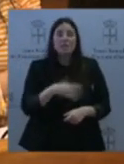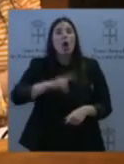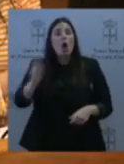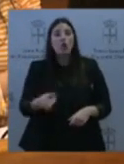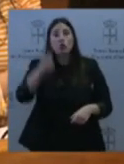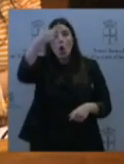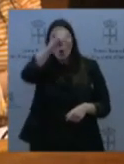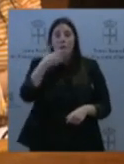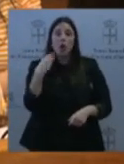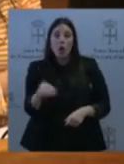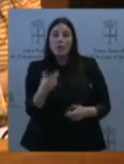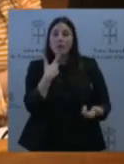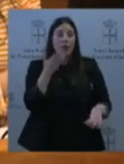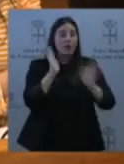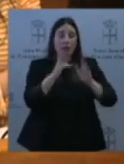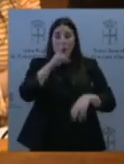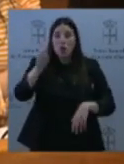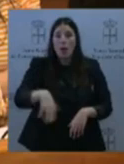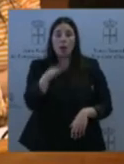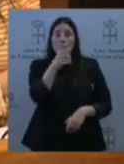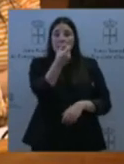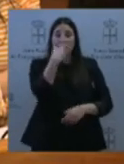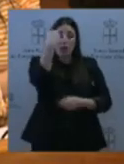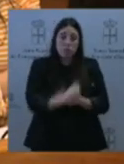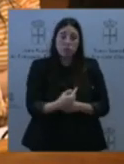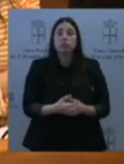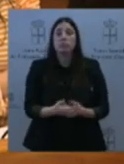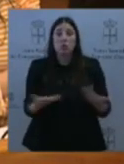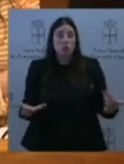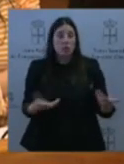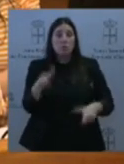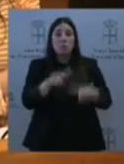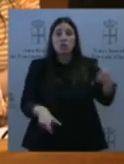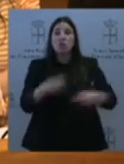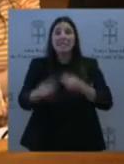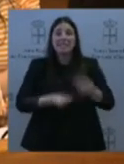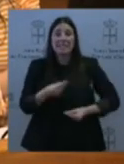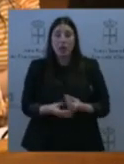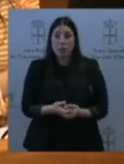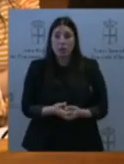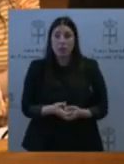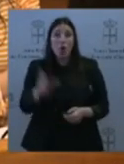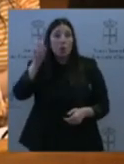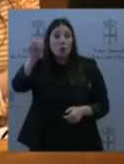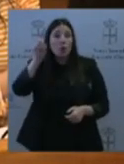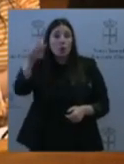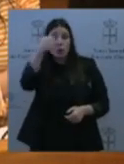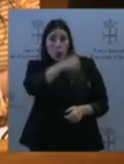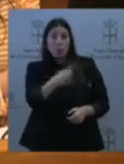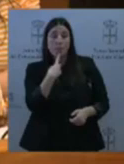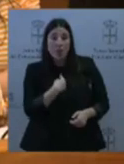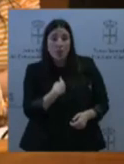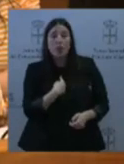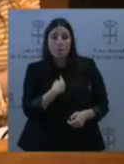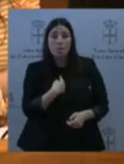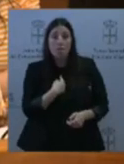no poder ir más frecuentemente. ¿Qué hace la gente? ¿No? Me lo dice un profesor, Miguel, que le recomendó a la médica de familia acudir a la terapia privada